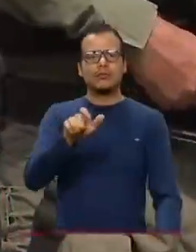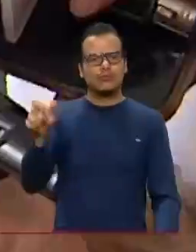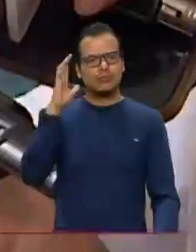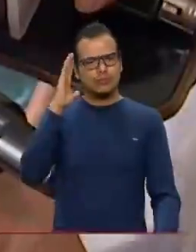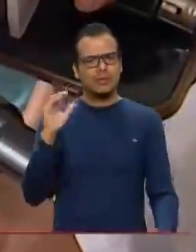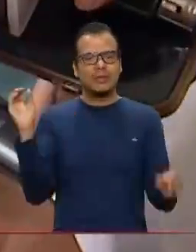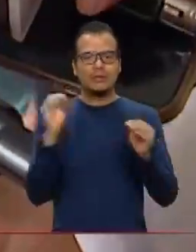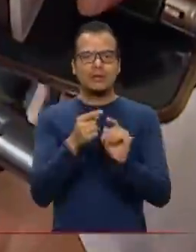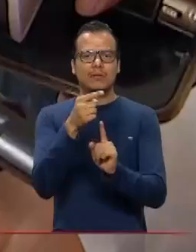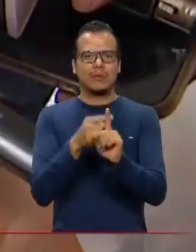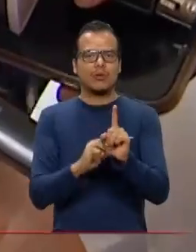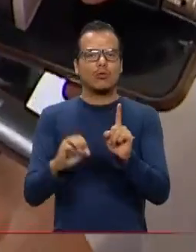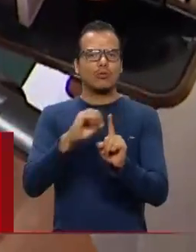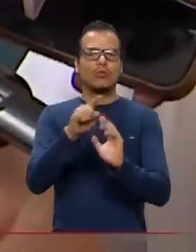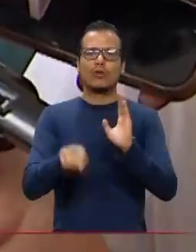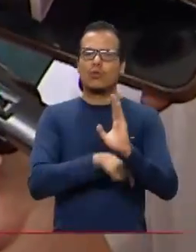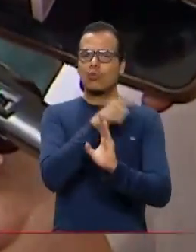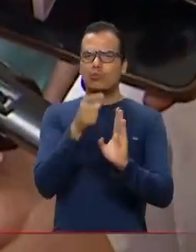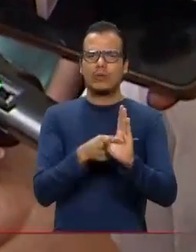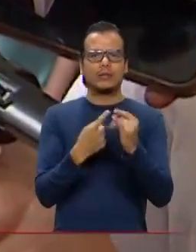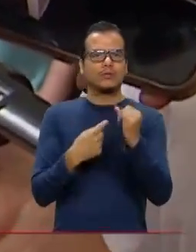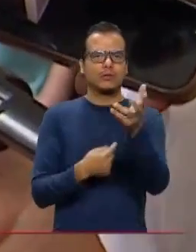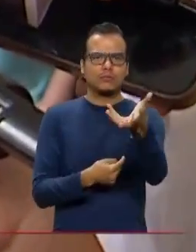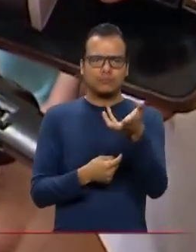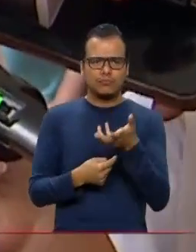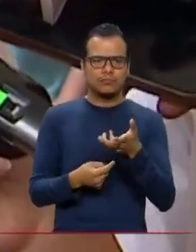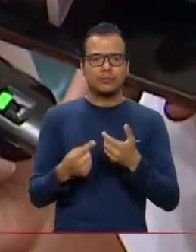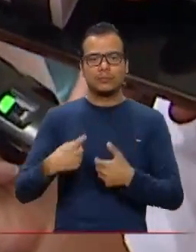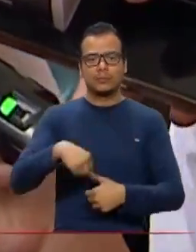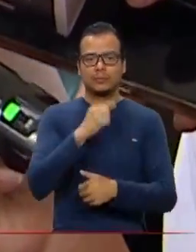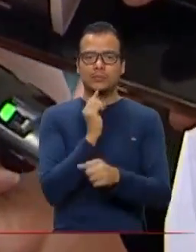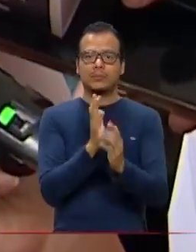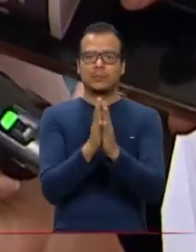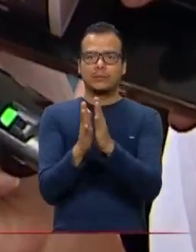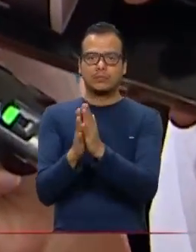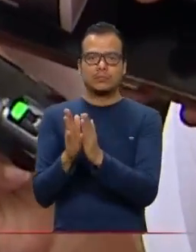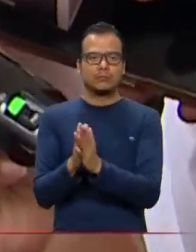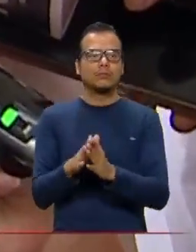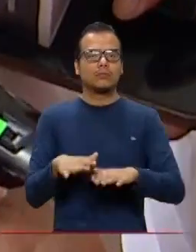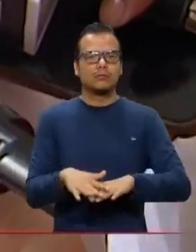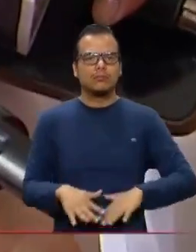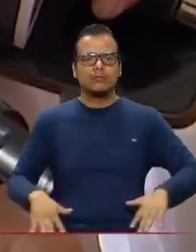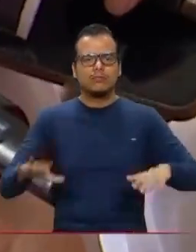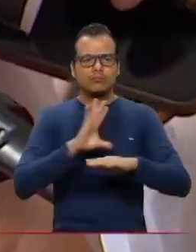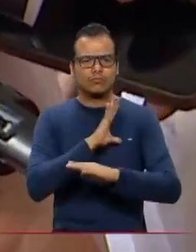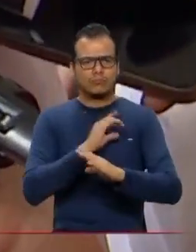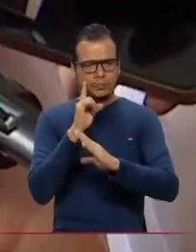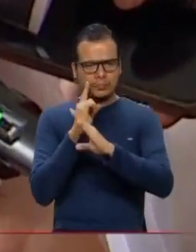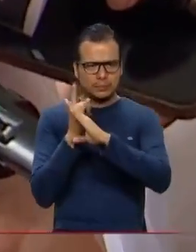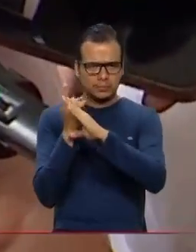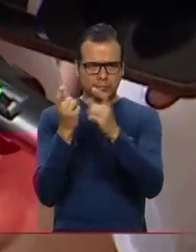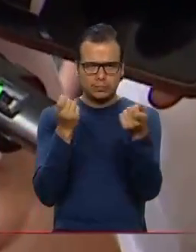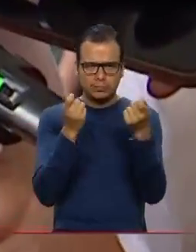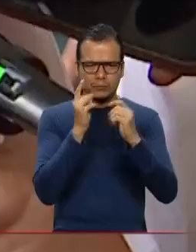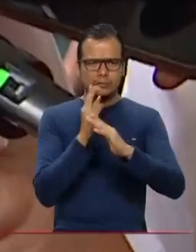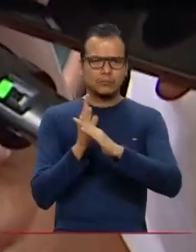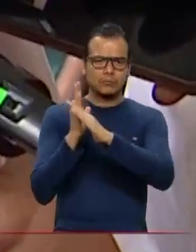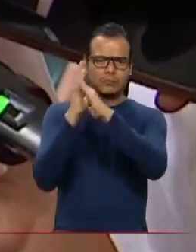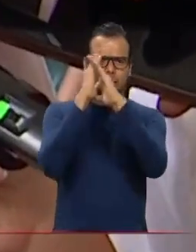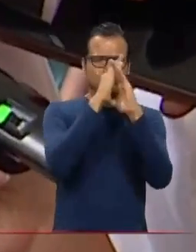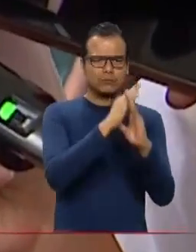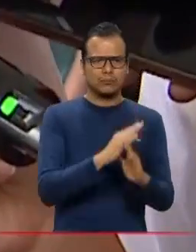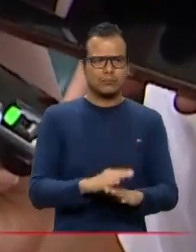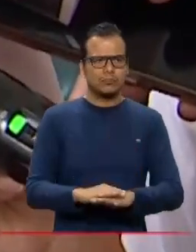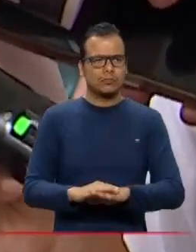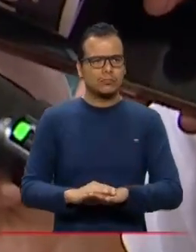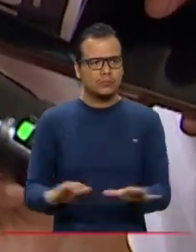recordar a la ciudadanía que estamos ofreciendo Pues estamos blindando la ciudad contra el tema de Seguridad Ciudadana